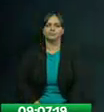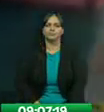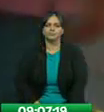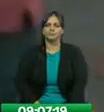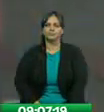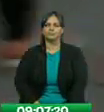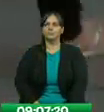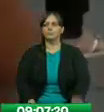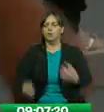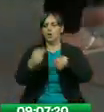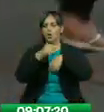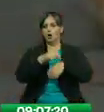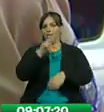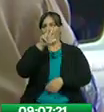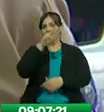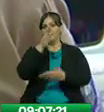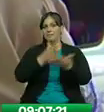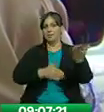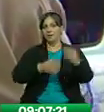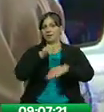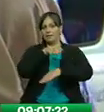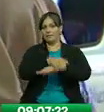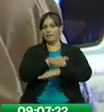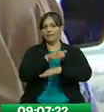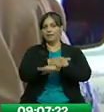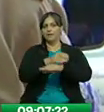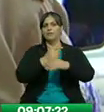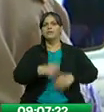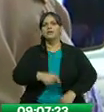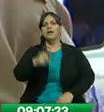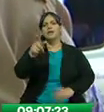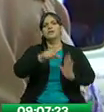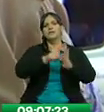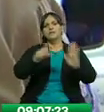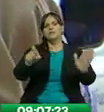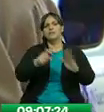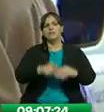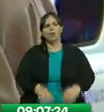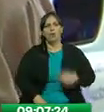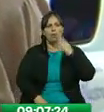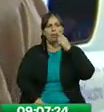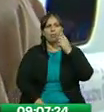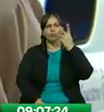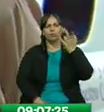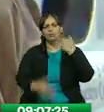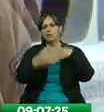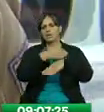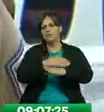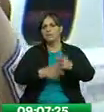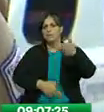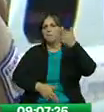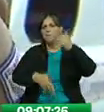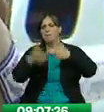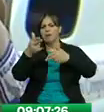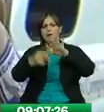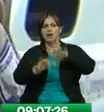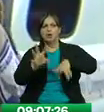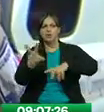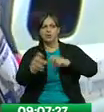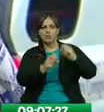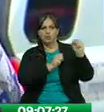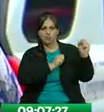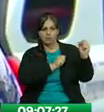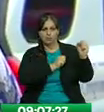Aproximadamente a las 15 horas con 30 minutos se suscitó un hecho delictivo, un robo a local comercial. La sustracción